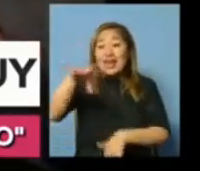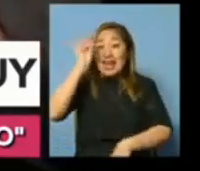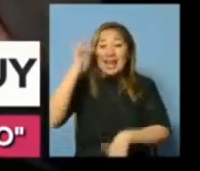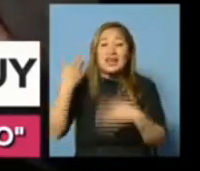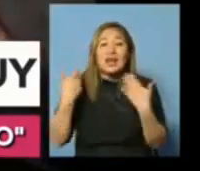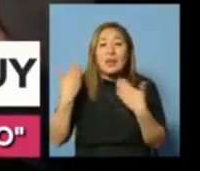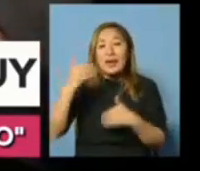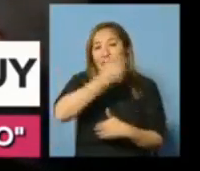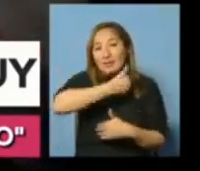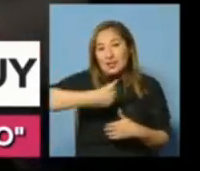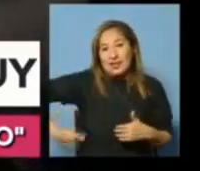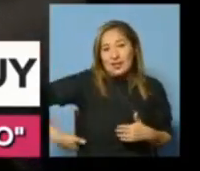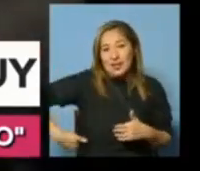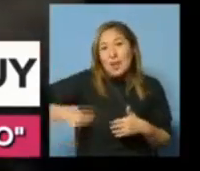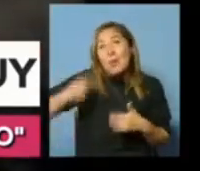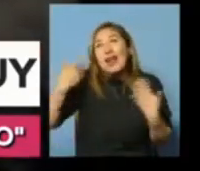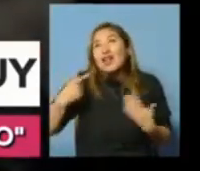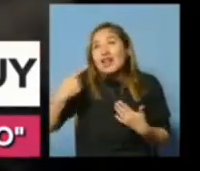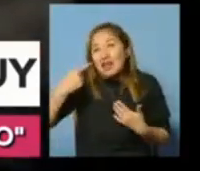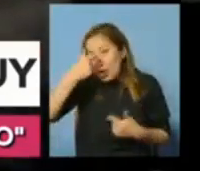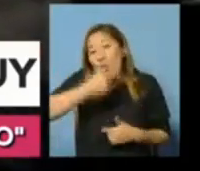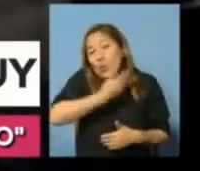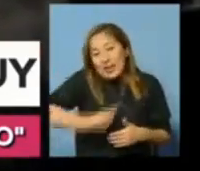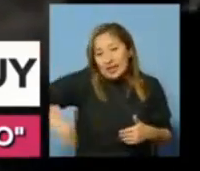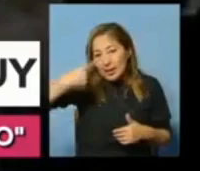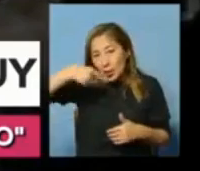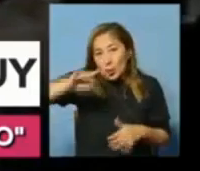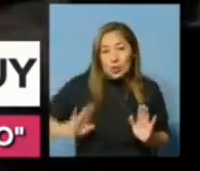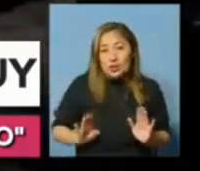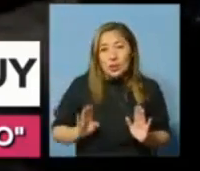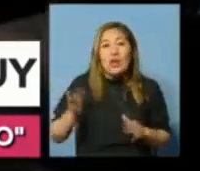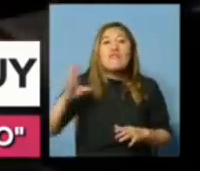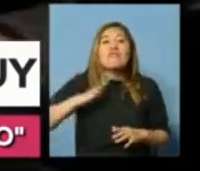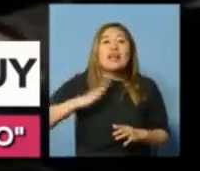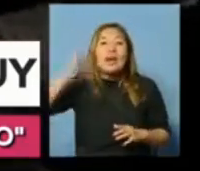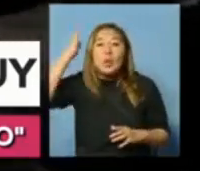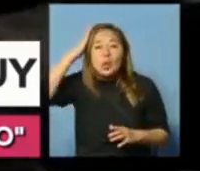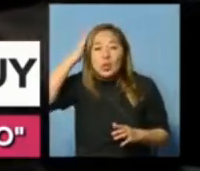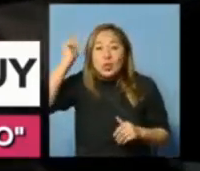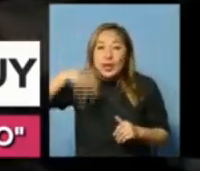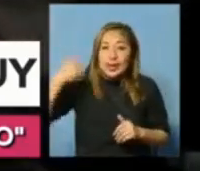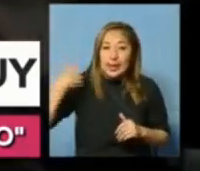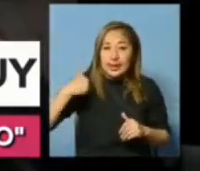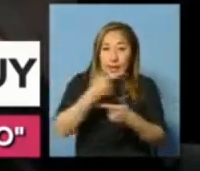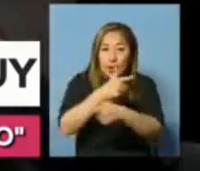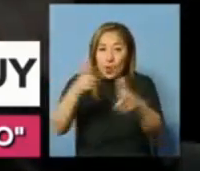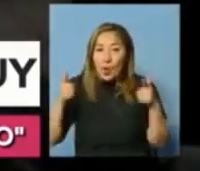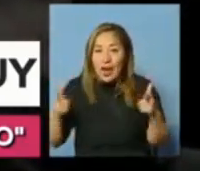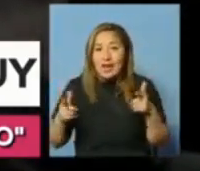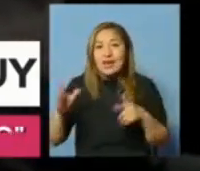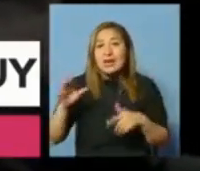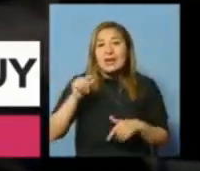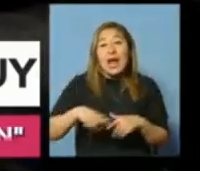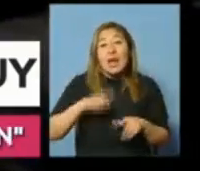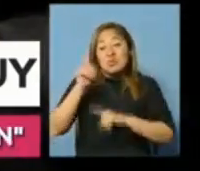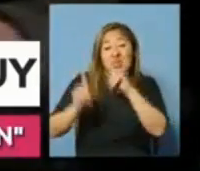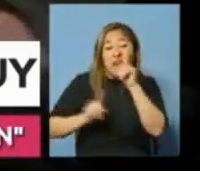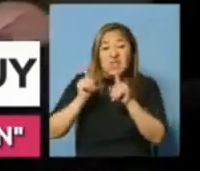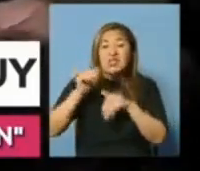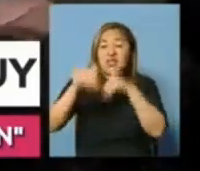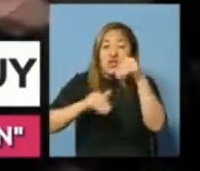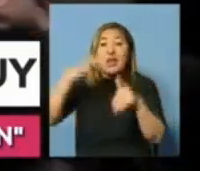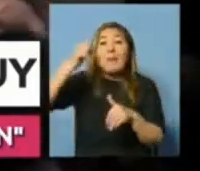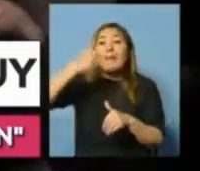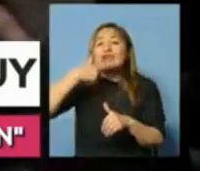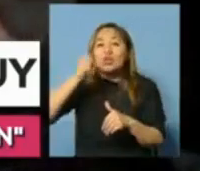elige para la final, digamos, ¿no? Para la elección final. No tenemos esa cultura, evidentemente en la Argentina no lo hemos hecho muchas veces,